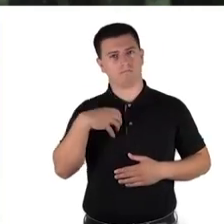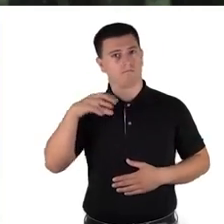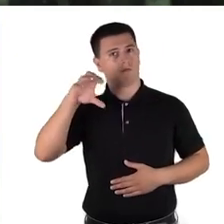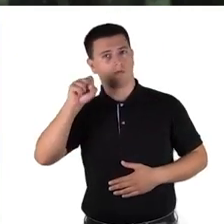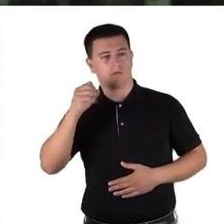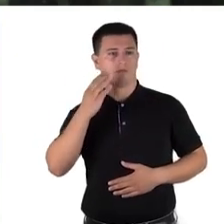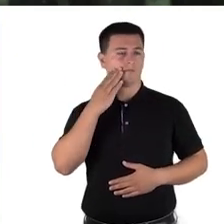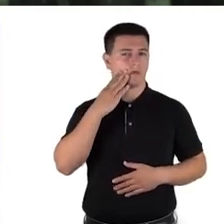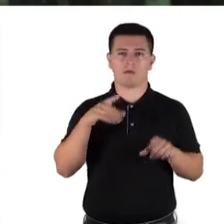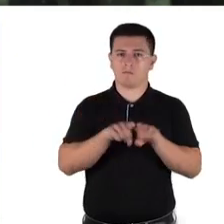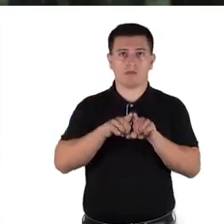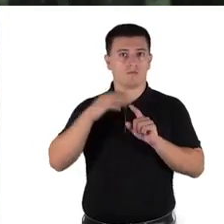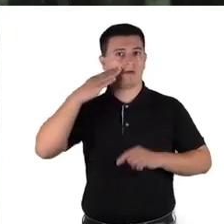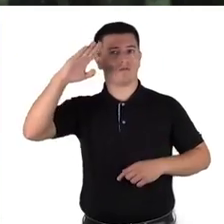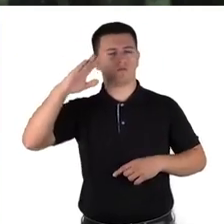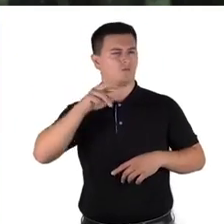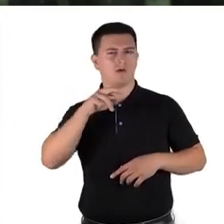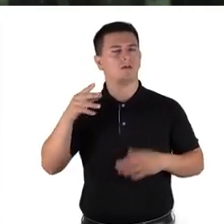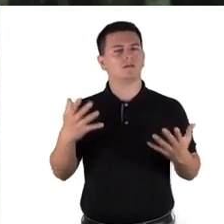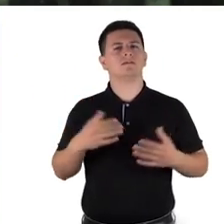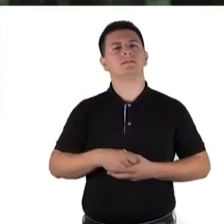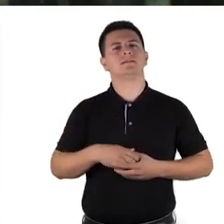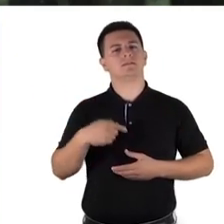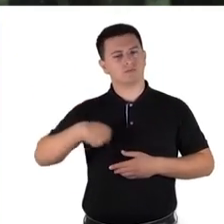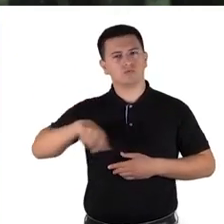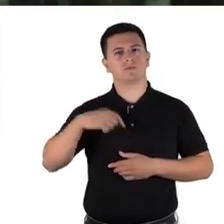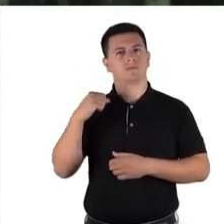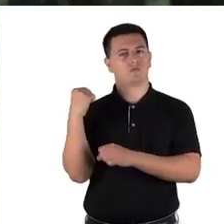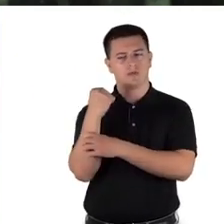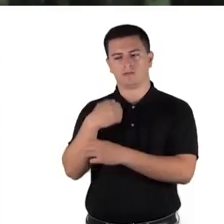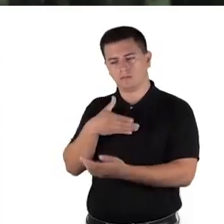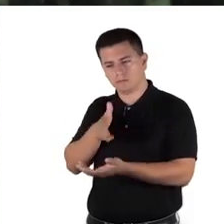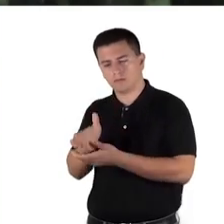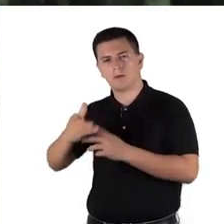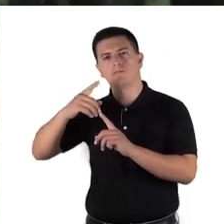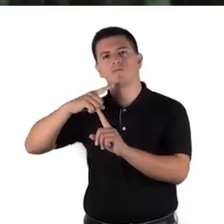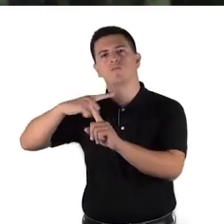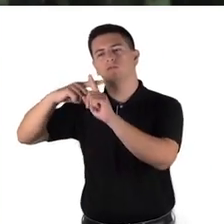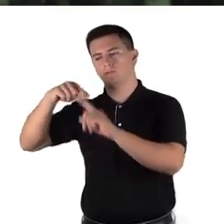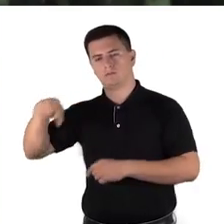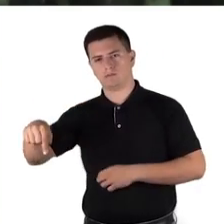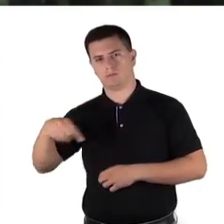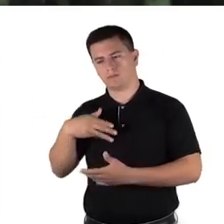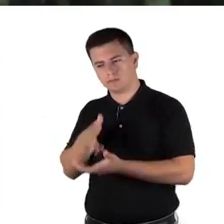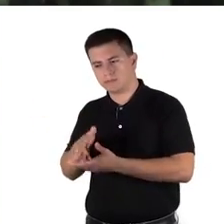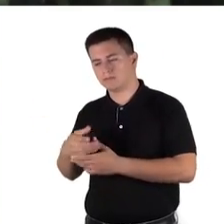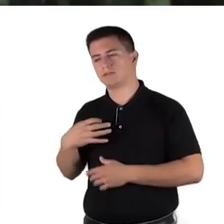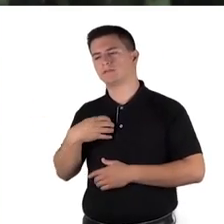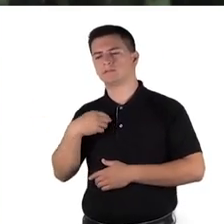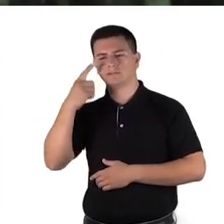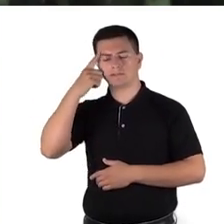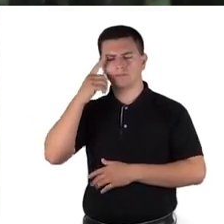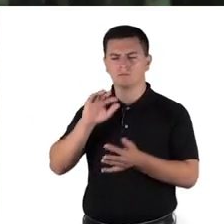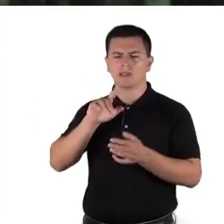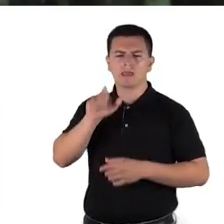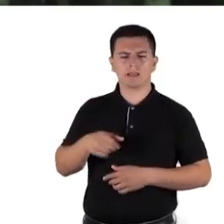concretas, los adultos, en el rol que nos toque, siendo papá, mamá, hermano mayor, debemos como guiar y encauzar positivamente